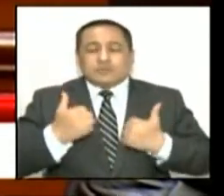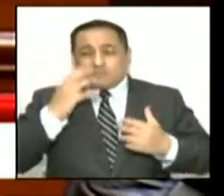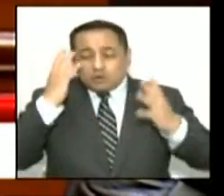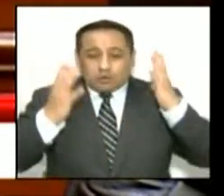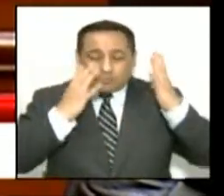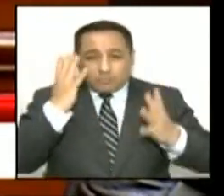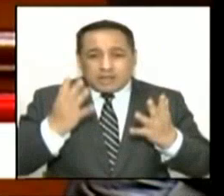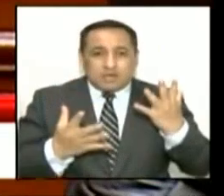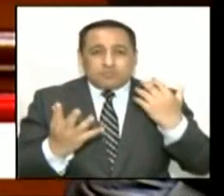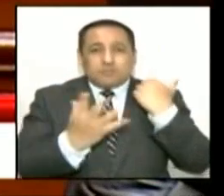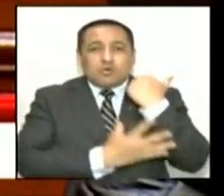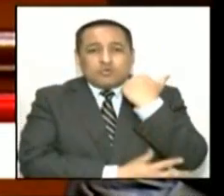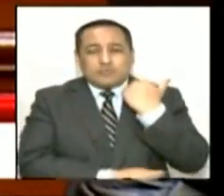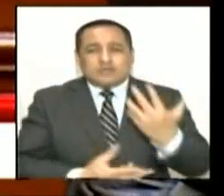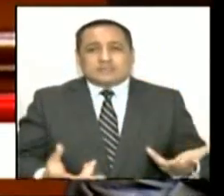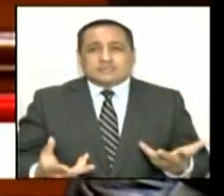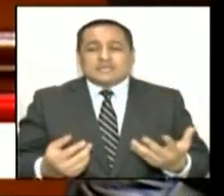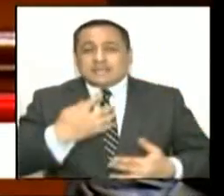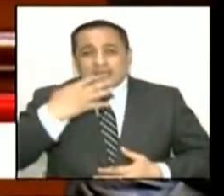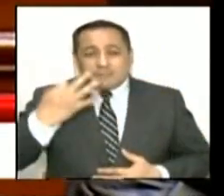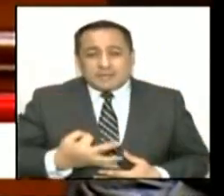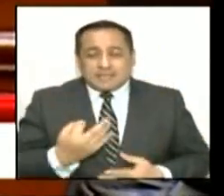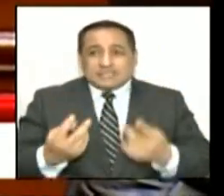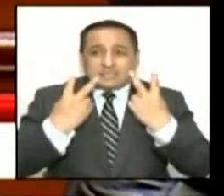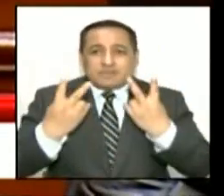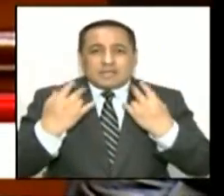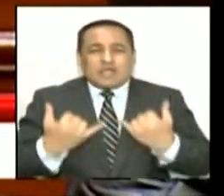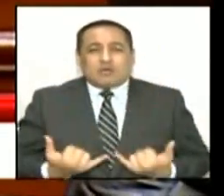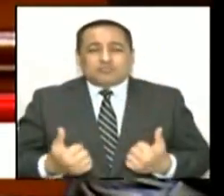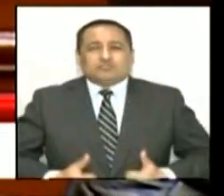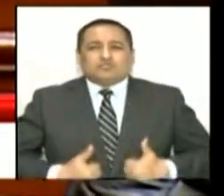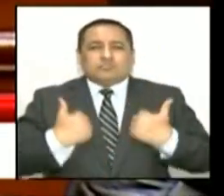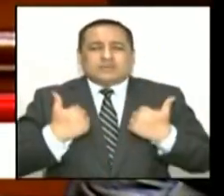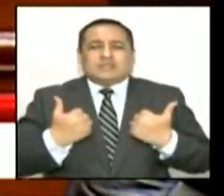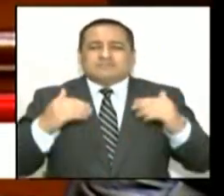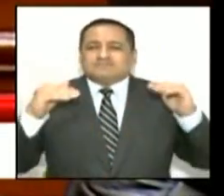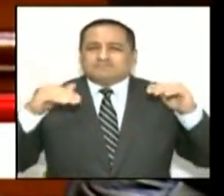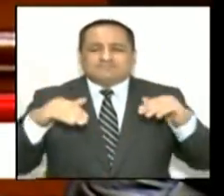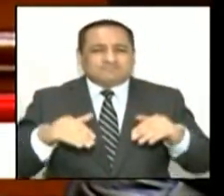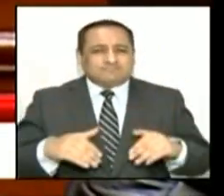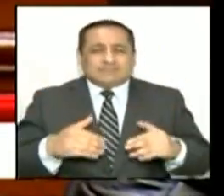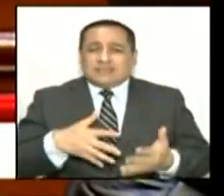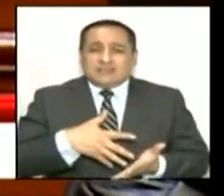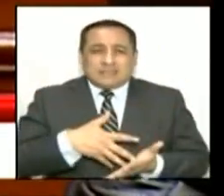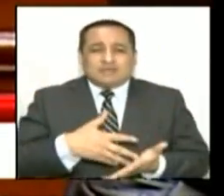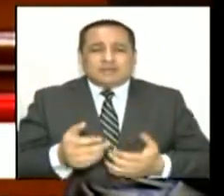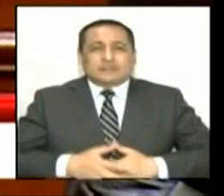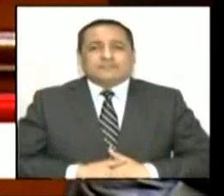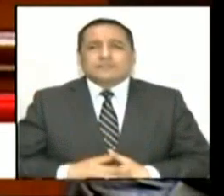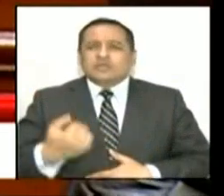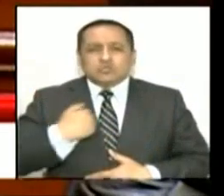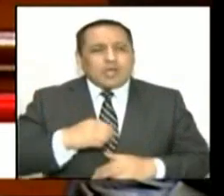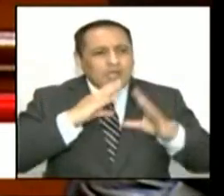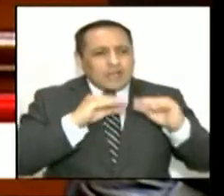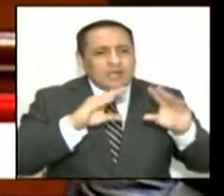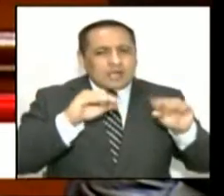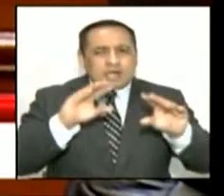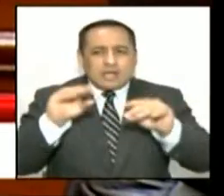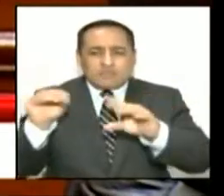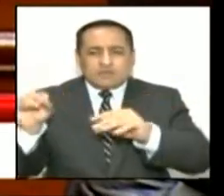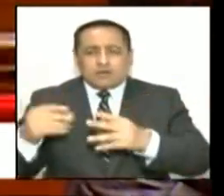angustias y realmente están viviendo en condiciones muy precarias. Se los he dicho a muchos de